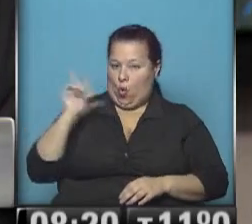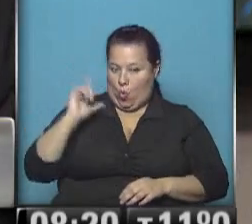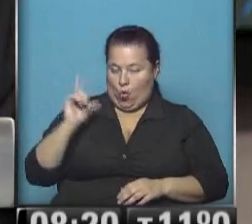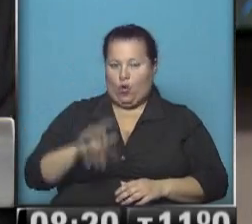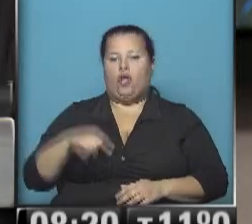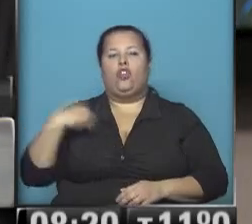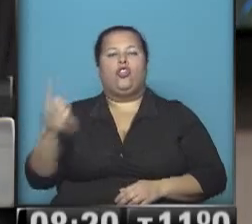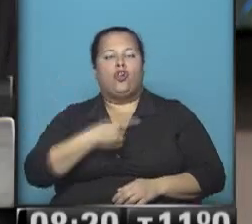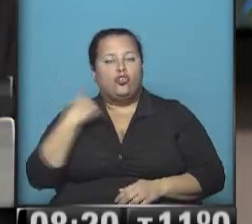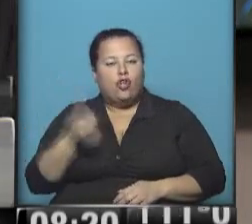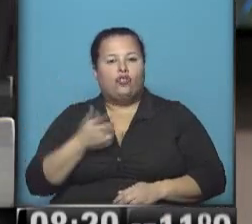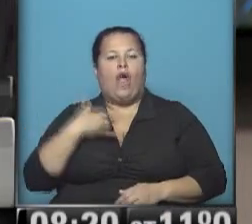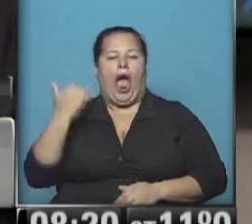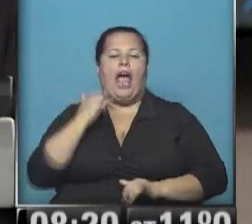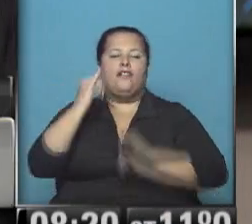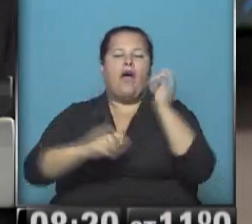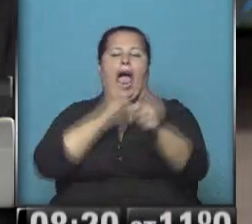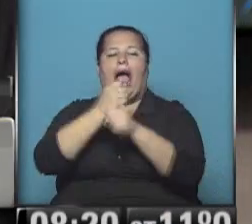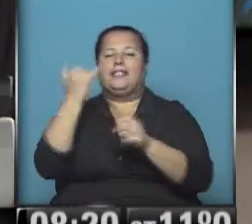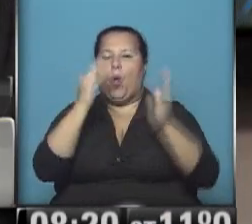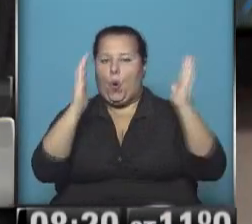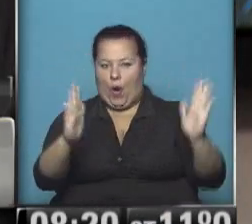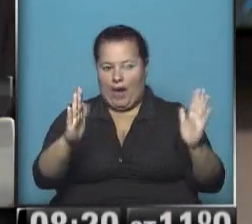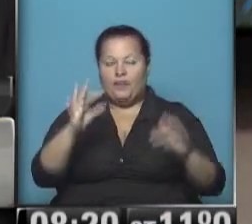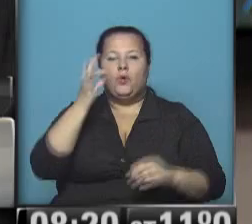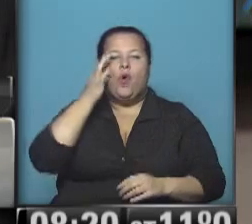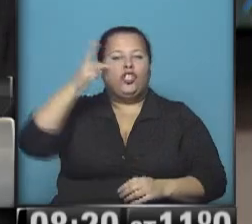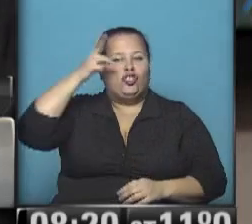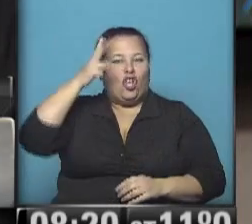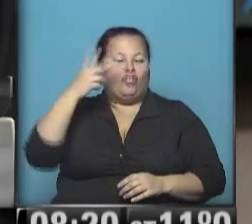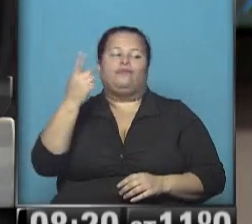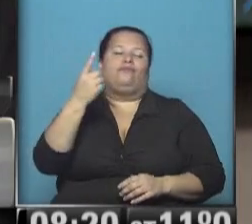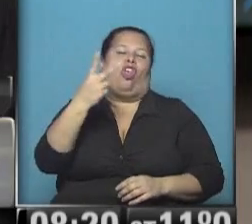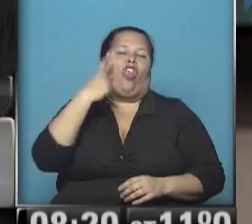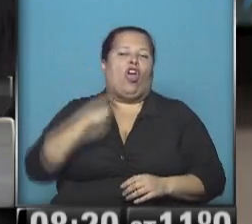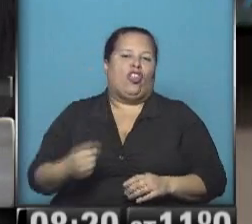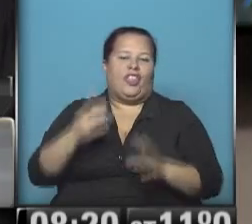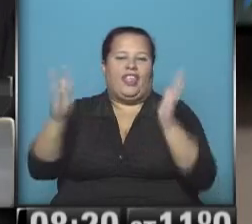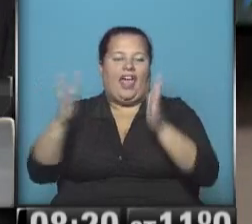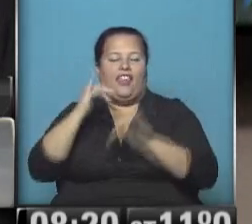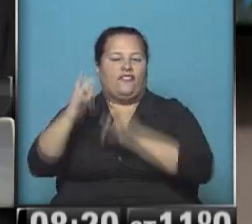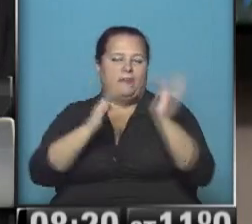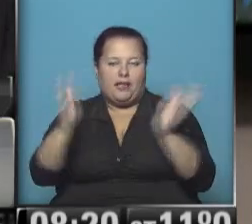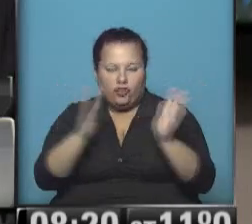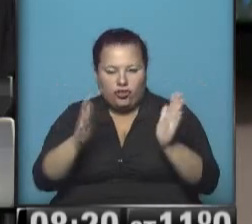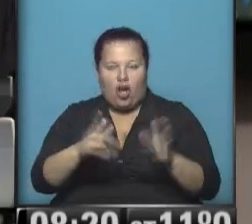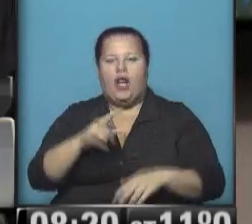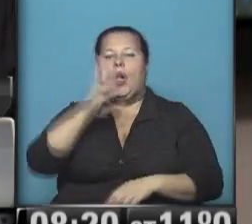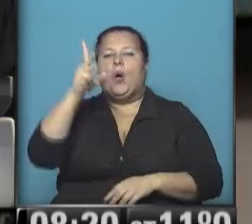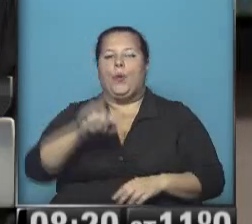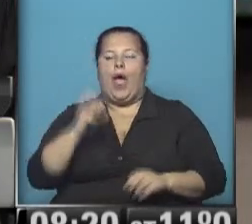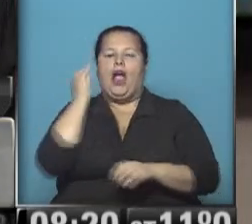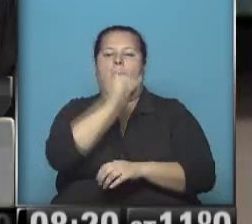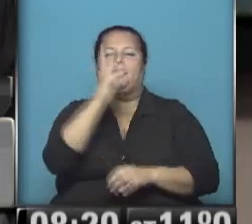nosotros tenemos datos hasta el día jueves no hay 48 horas hábiles de rezago en la información que los bancos